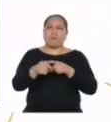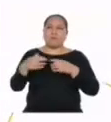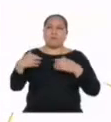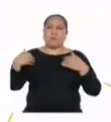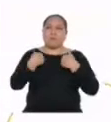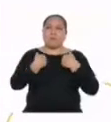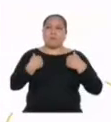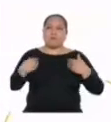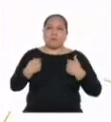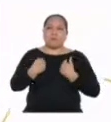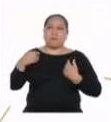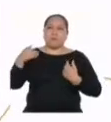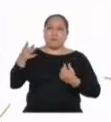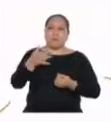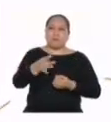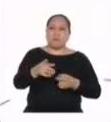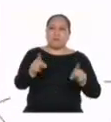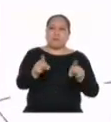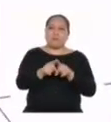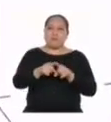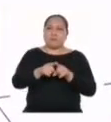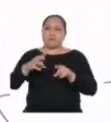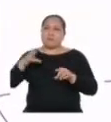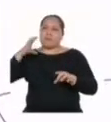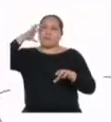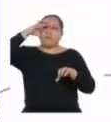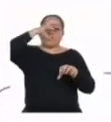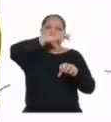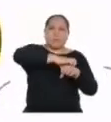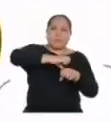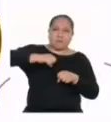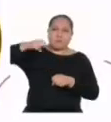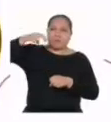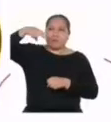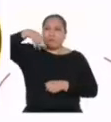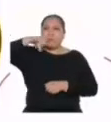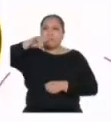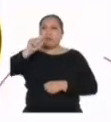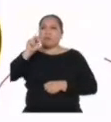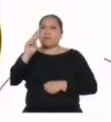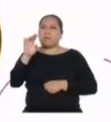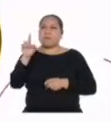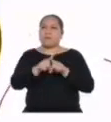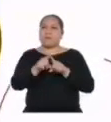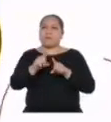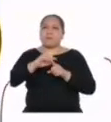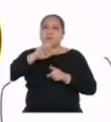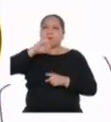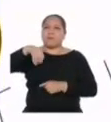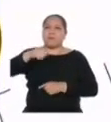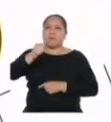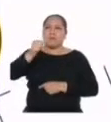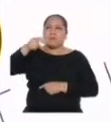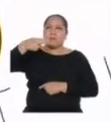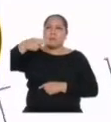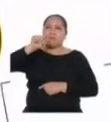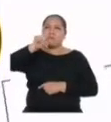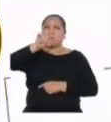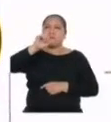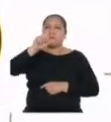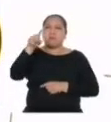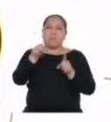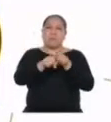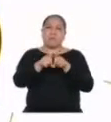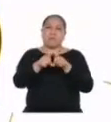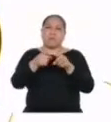piscívoros, especialmente a los predadores superiores como la nutria y el jaguar. Como ves, así afecta a